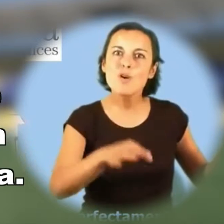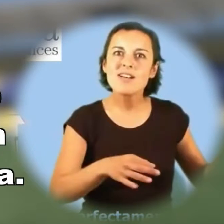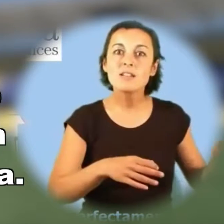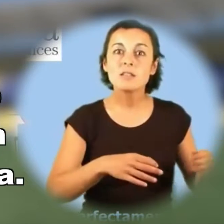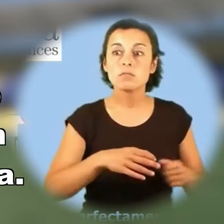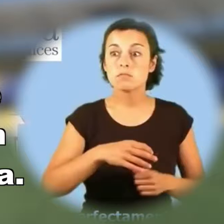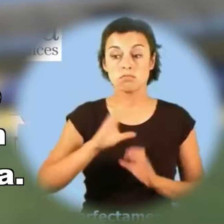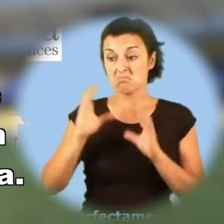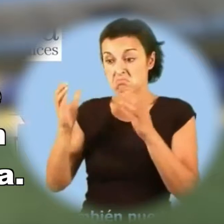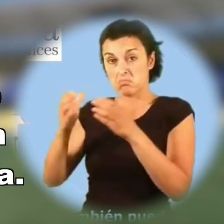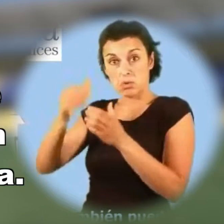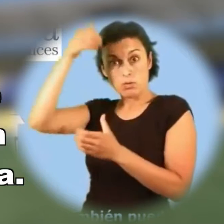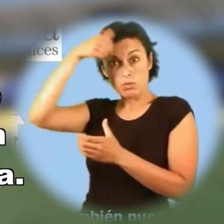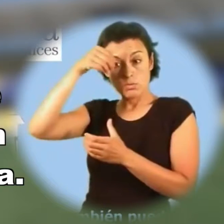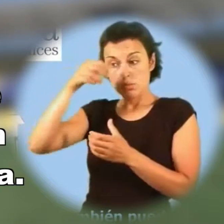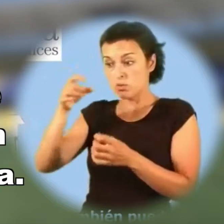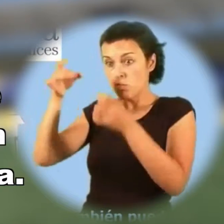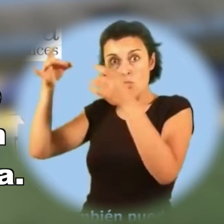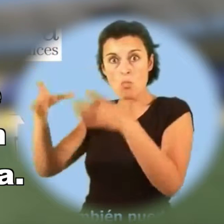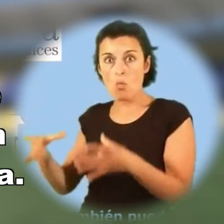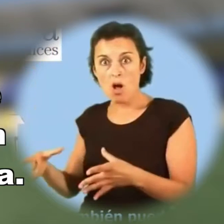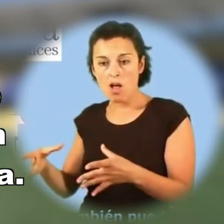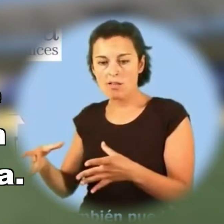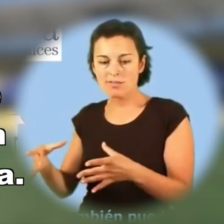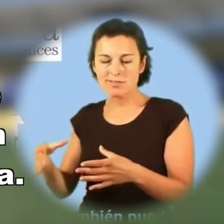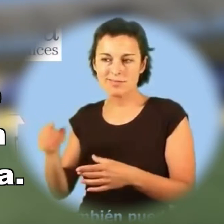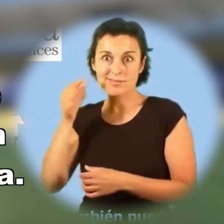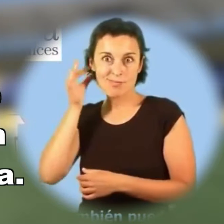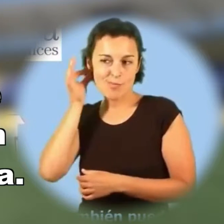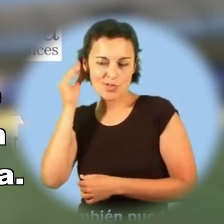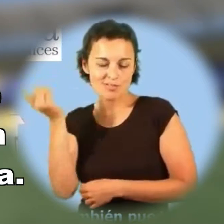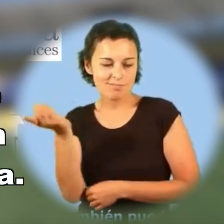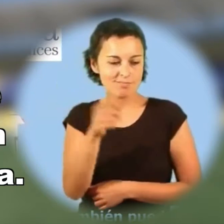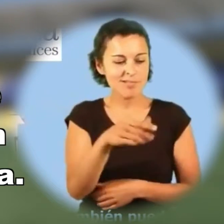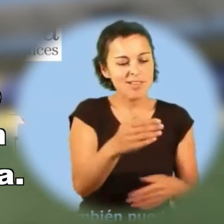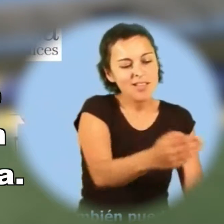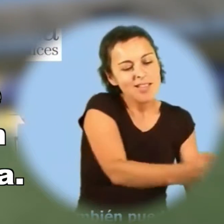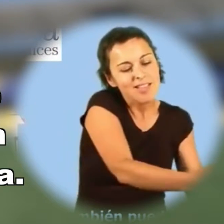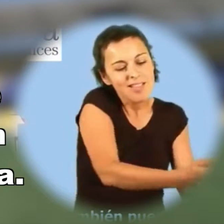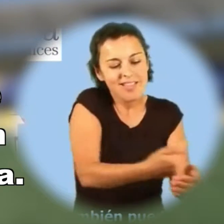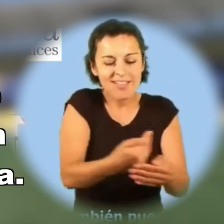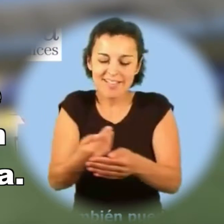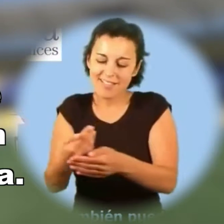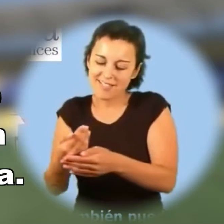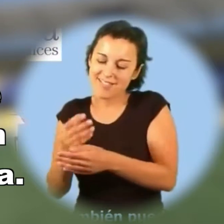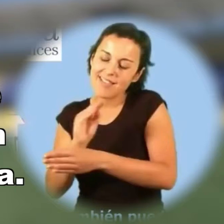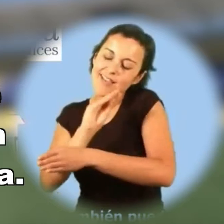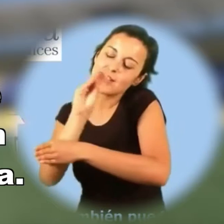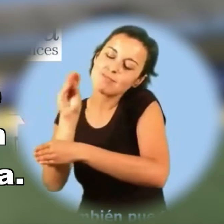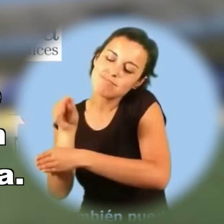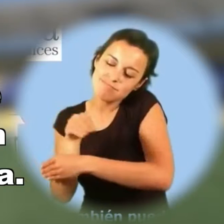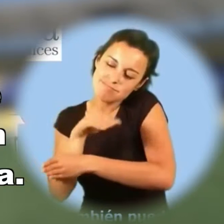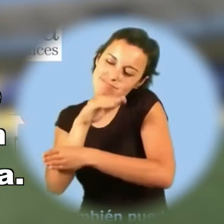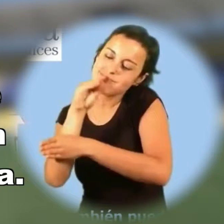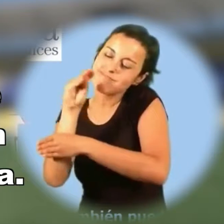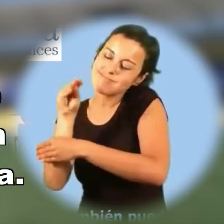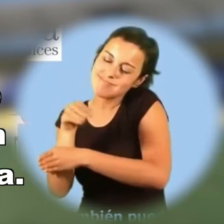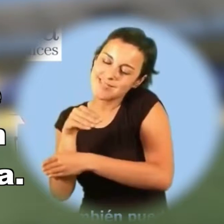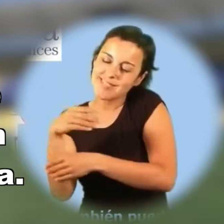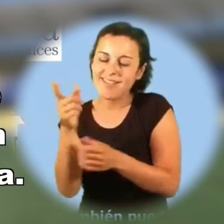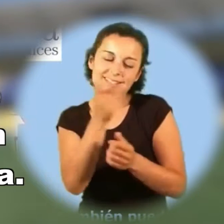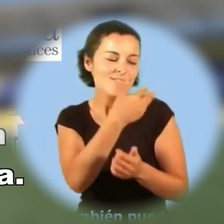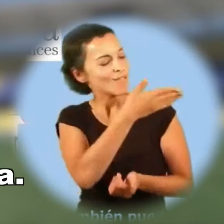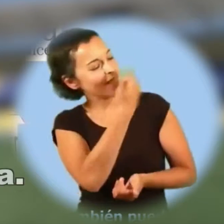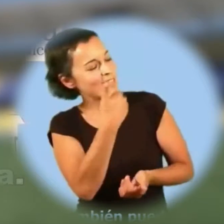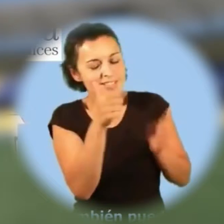Ayude a salir a personas de la tercera edad, niños y personas en situación de discapacidad, y baje por las escaleras en